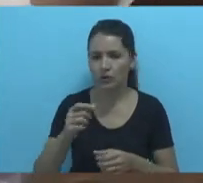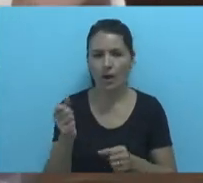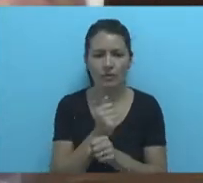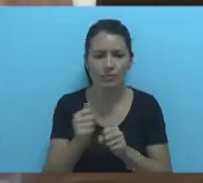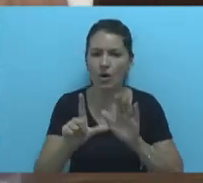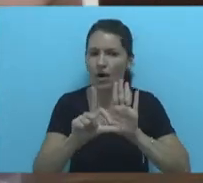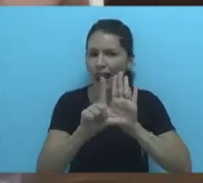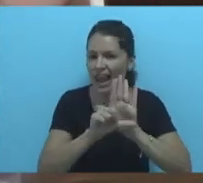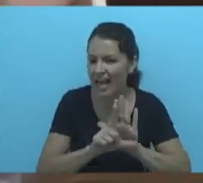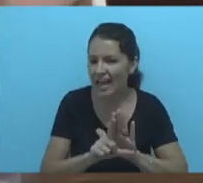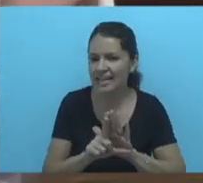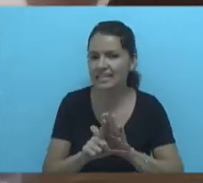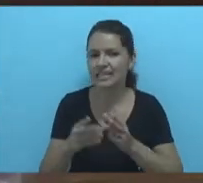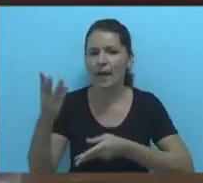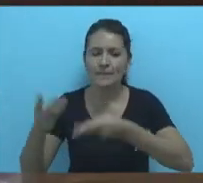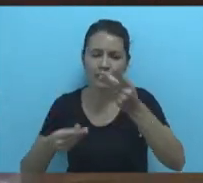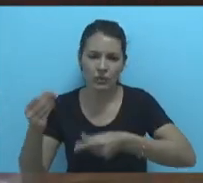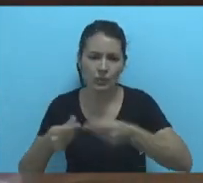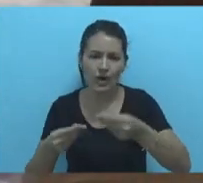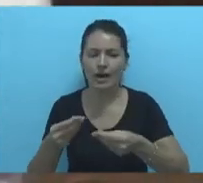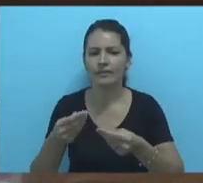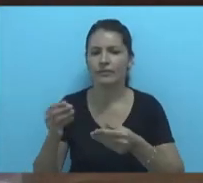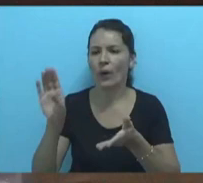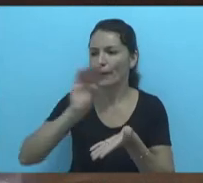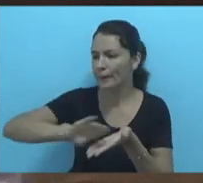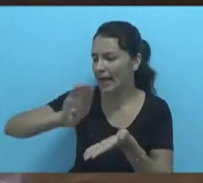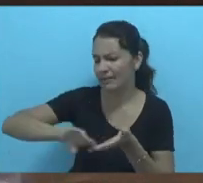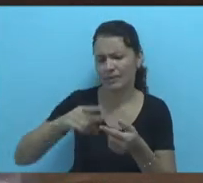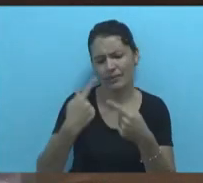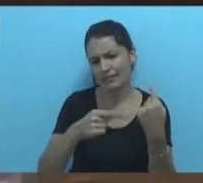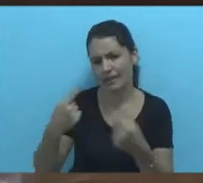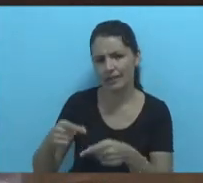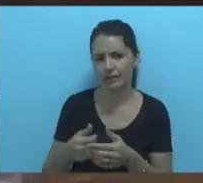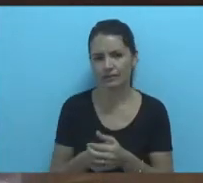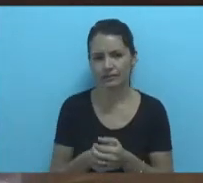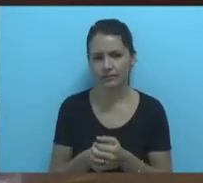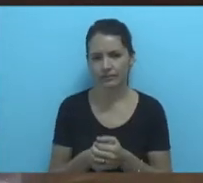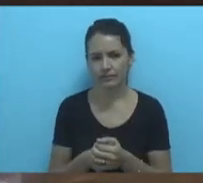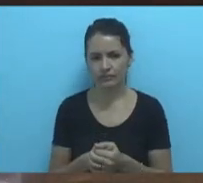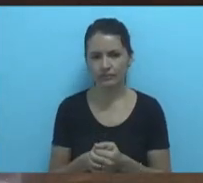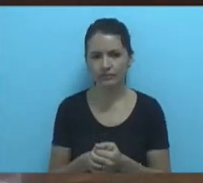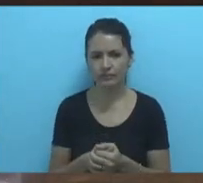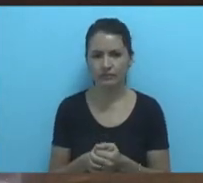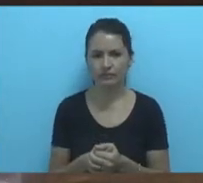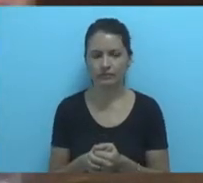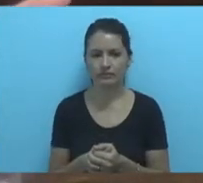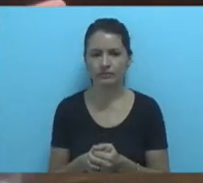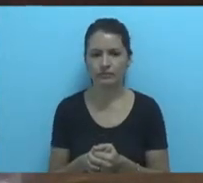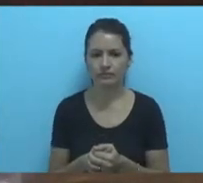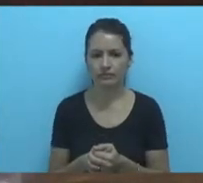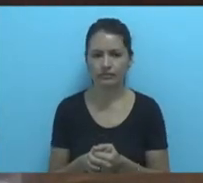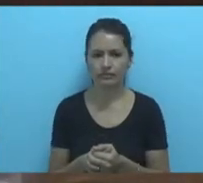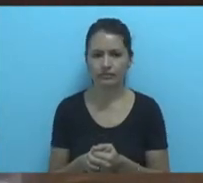Se han aprobado un montón de presupuestos nacionales que incluían como obras como el puente de Santo Tomé y nunca se hizo. La partida estaba y después no